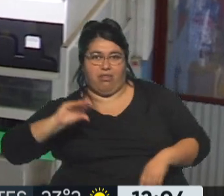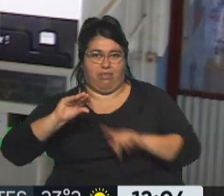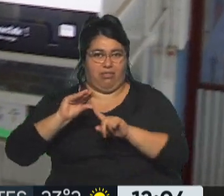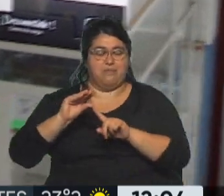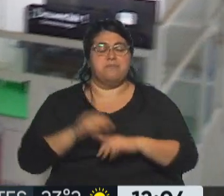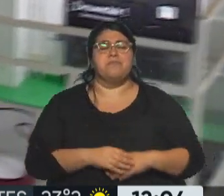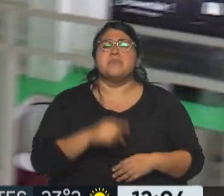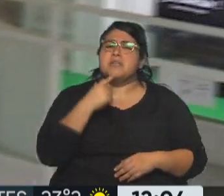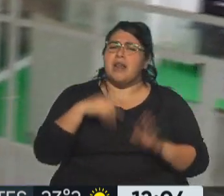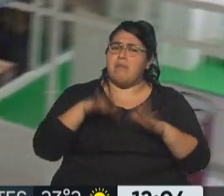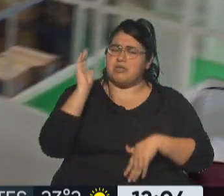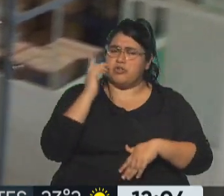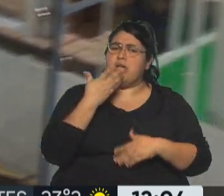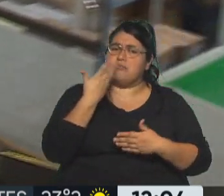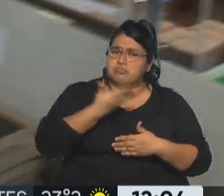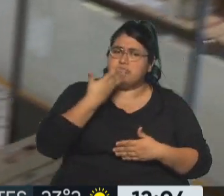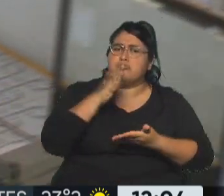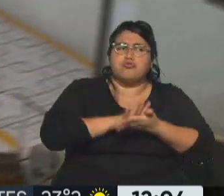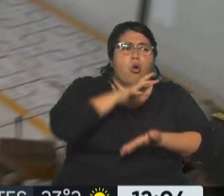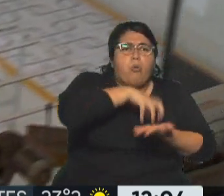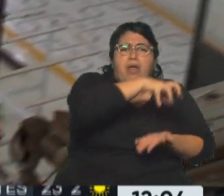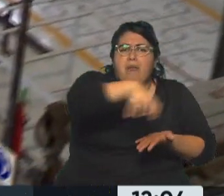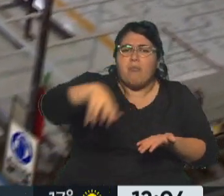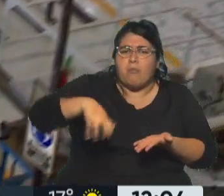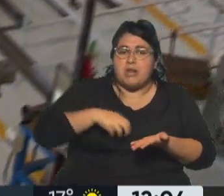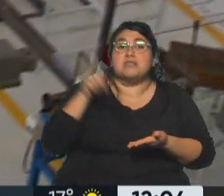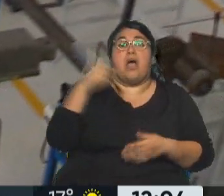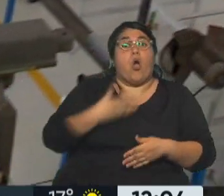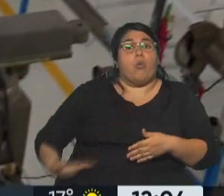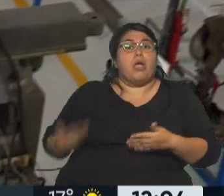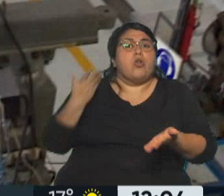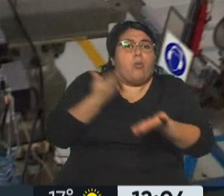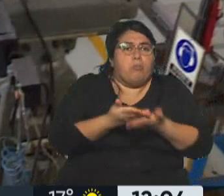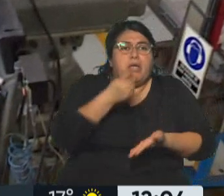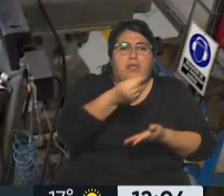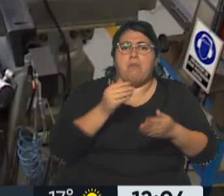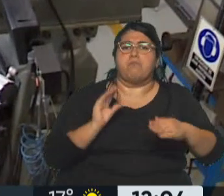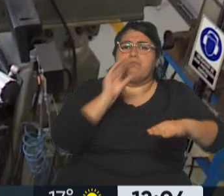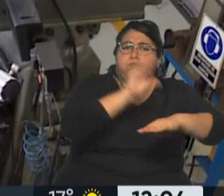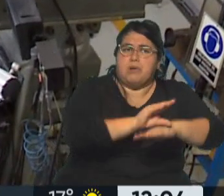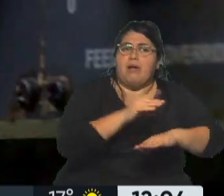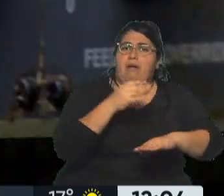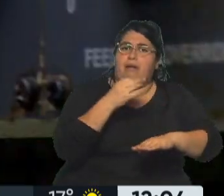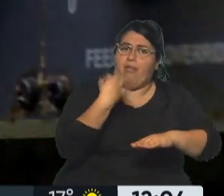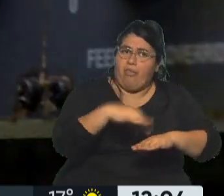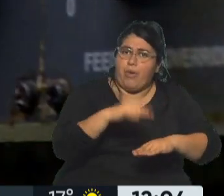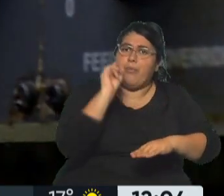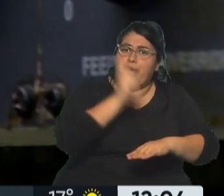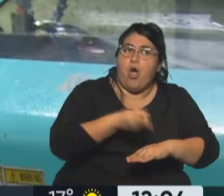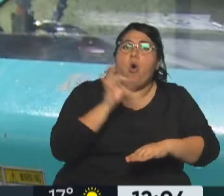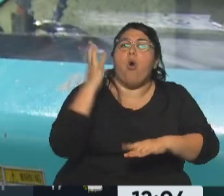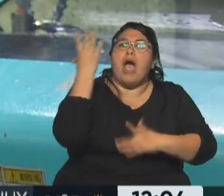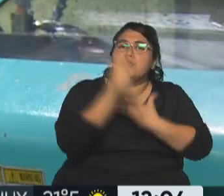de la suma fija hay una doble vara de las empresas cuando el estado solicita el pago de una suma fija o cuando asiste a las empresas